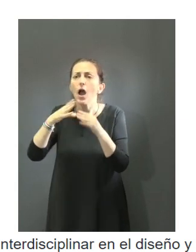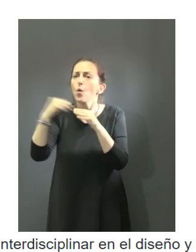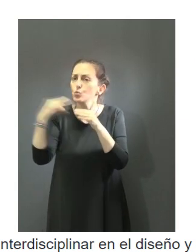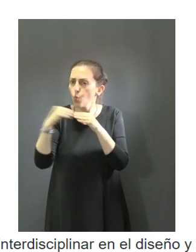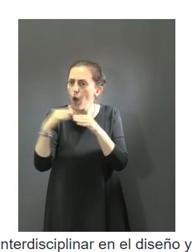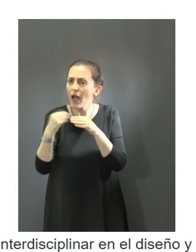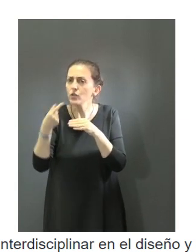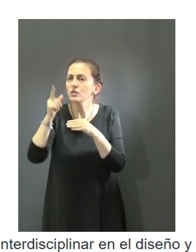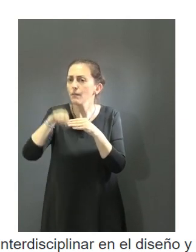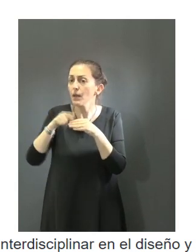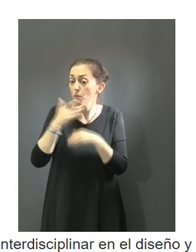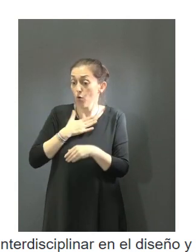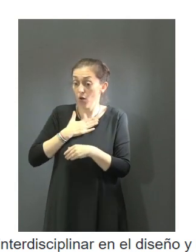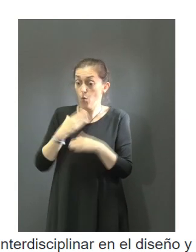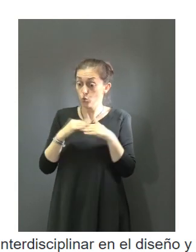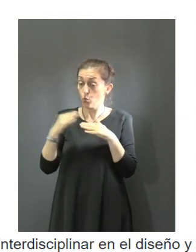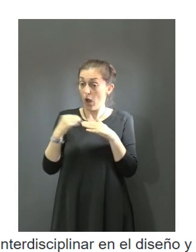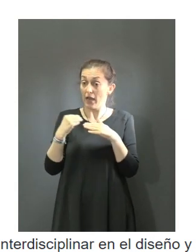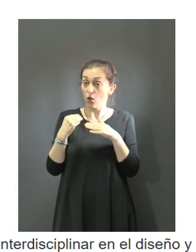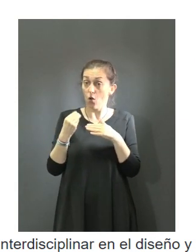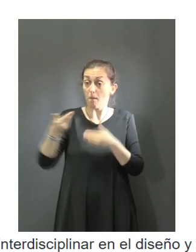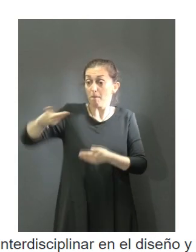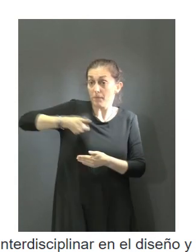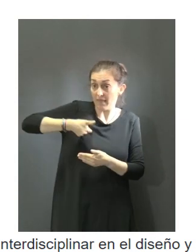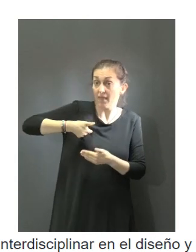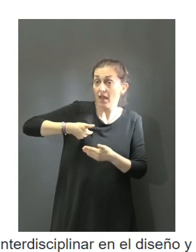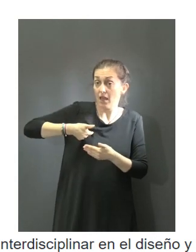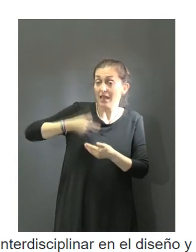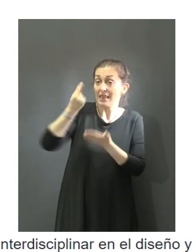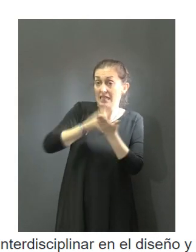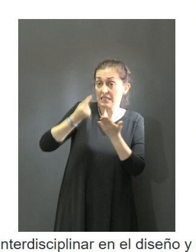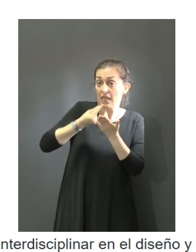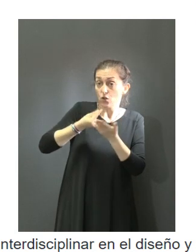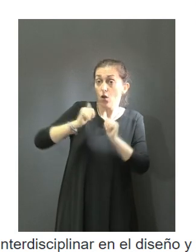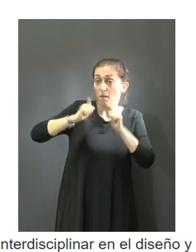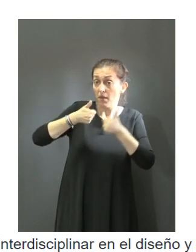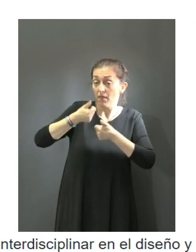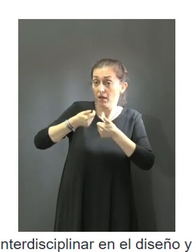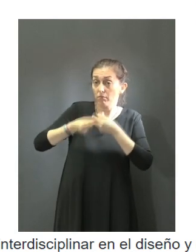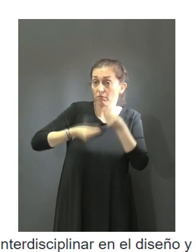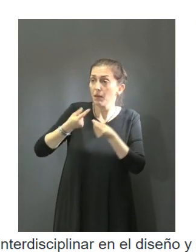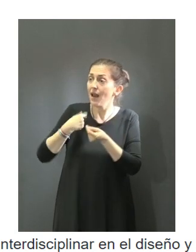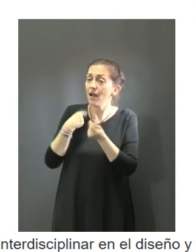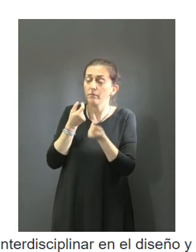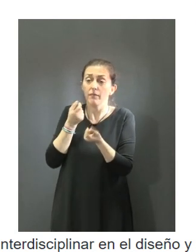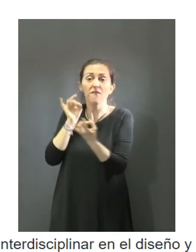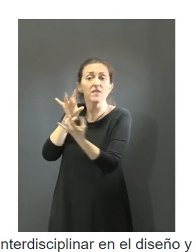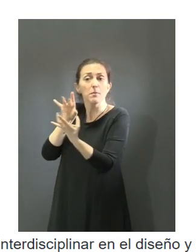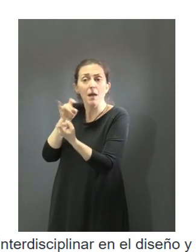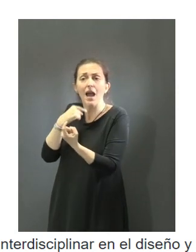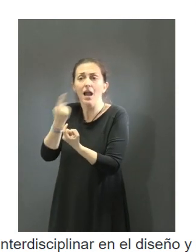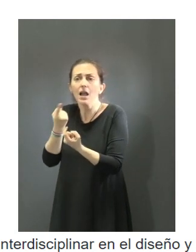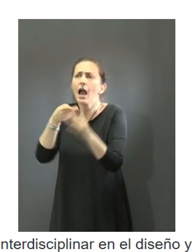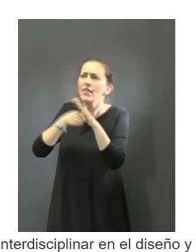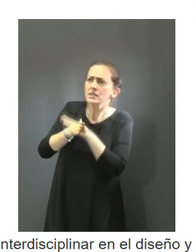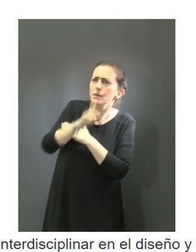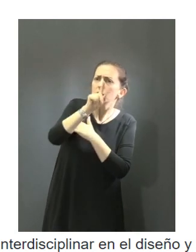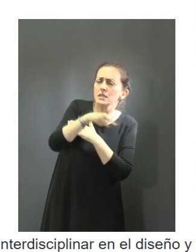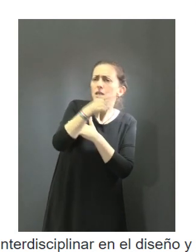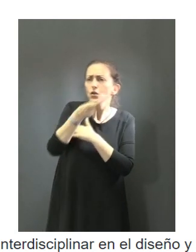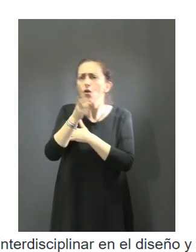usuarios, porque cuentan con nosotros desde el propio momento de diseño del videojuego para que les demos las características de